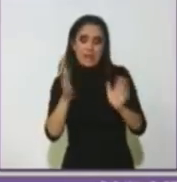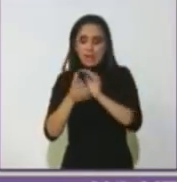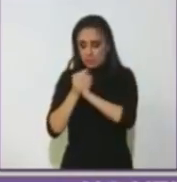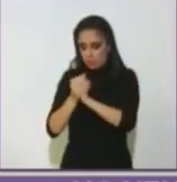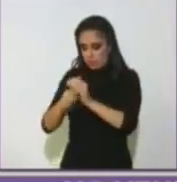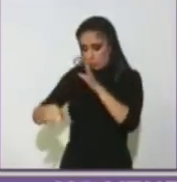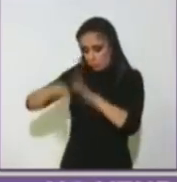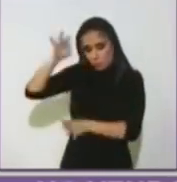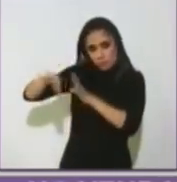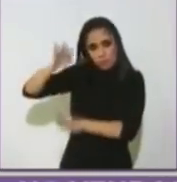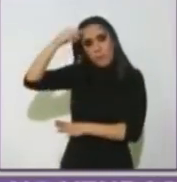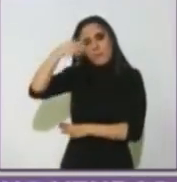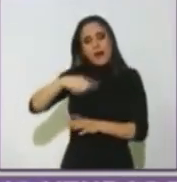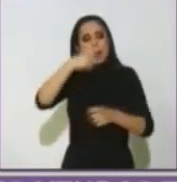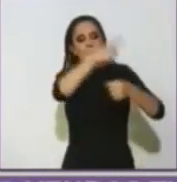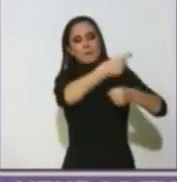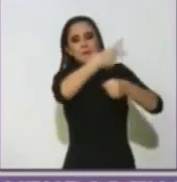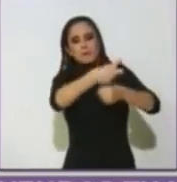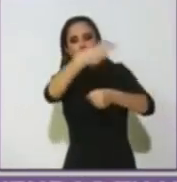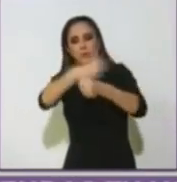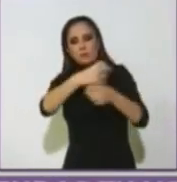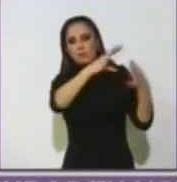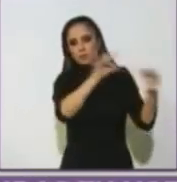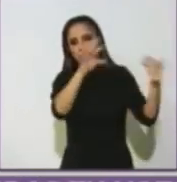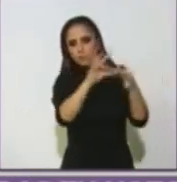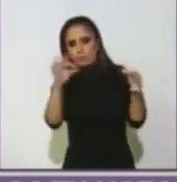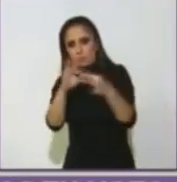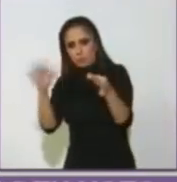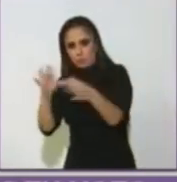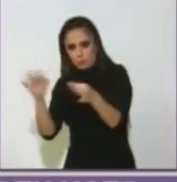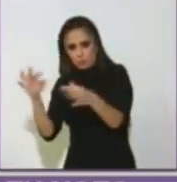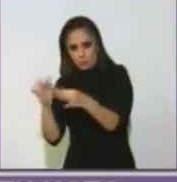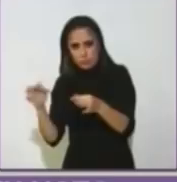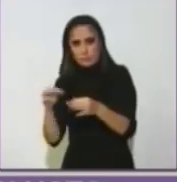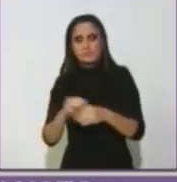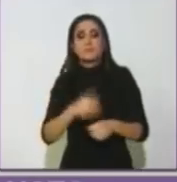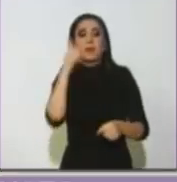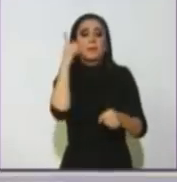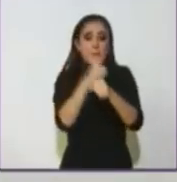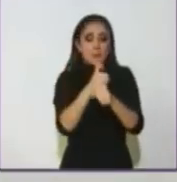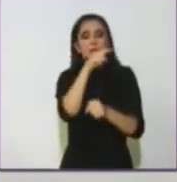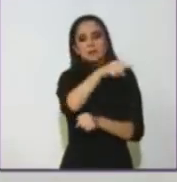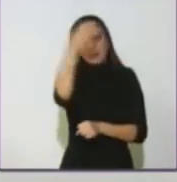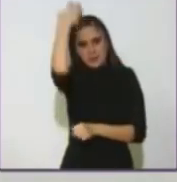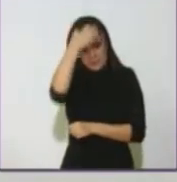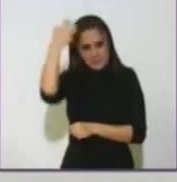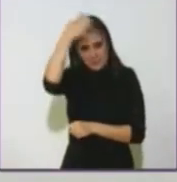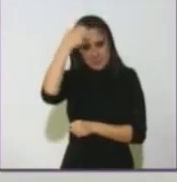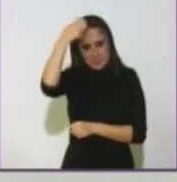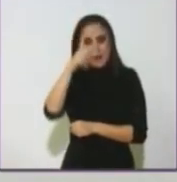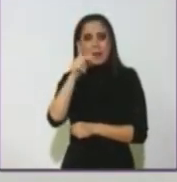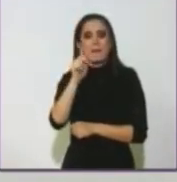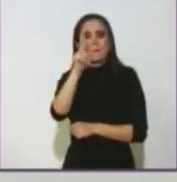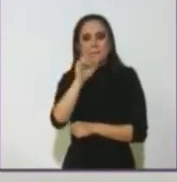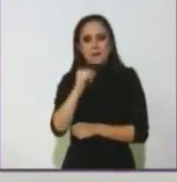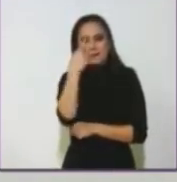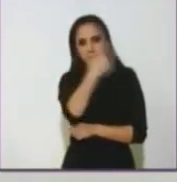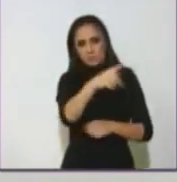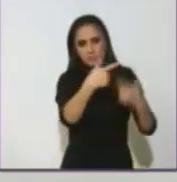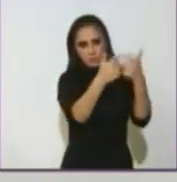de participación y a quién le toca un minuto abrir el tema es a mikel arriola del partido revolucionario institucional